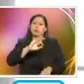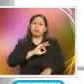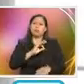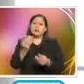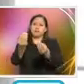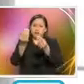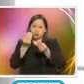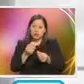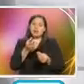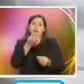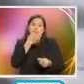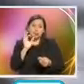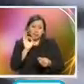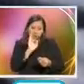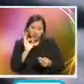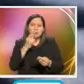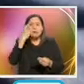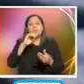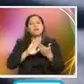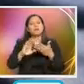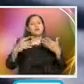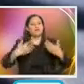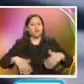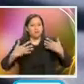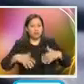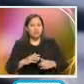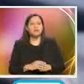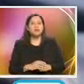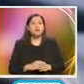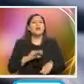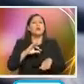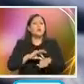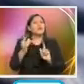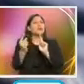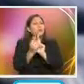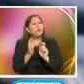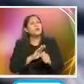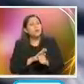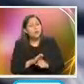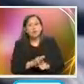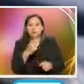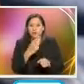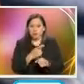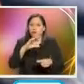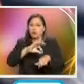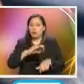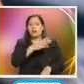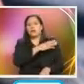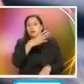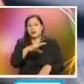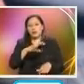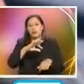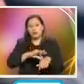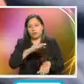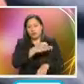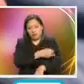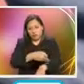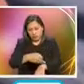de inicio algún tipo de analgésico. ¿Con qué para médico empezar. tendremos que ir, doctor? Primero con el médico familiar, yo